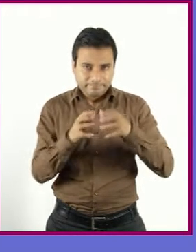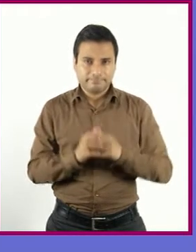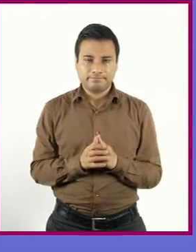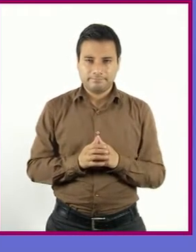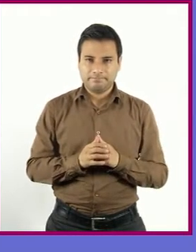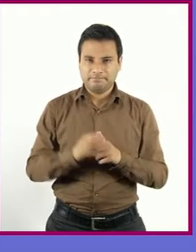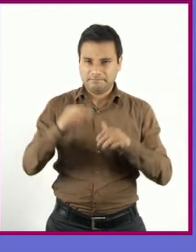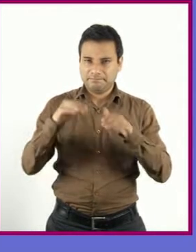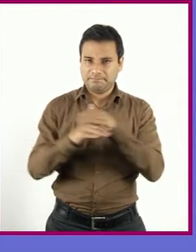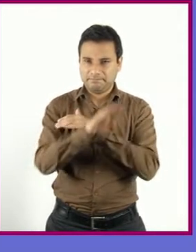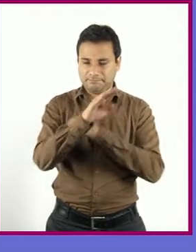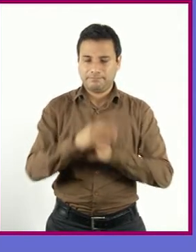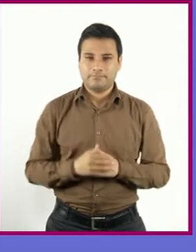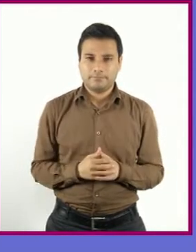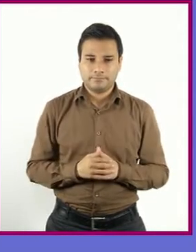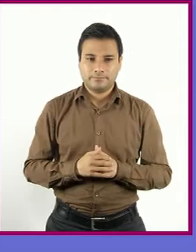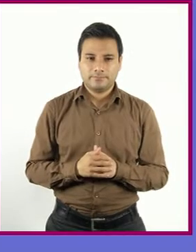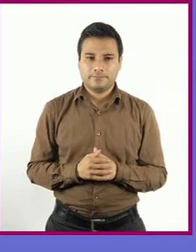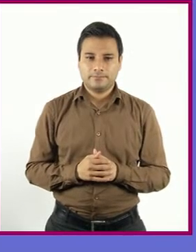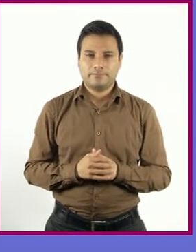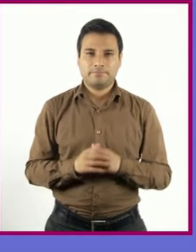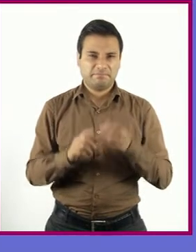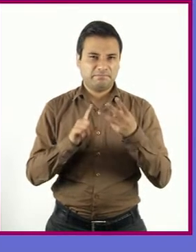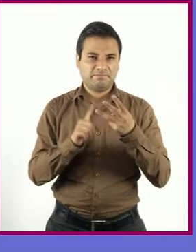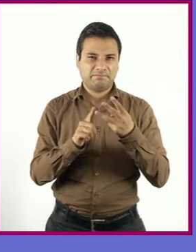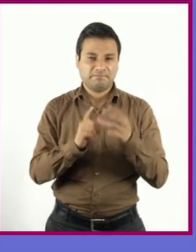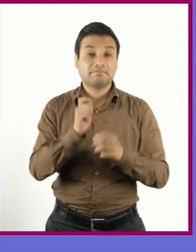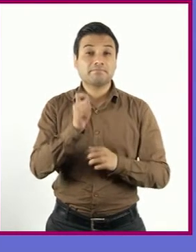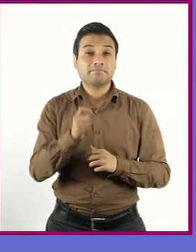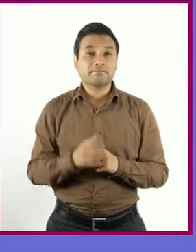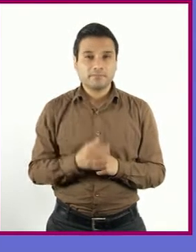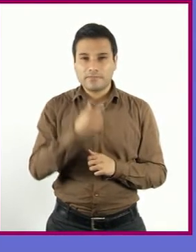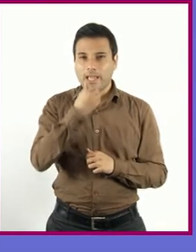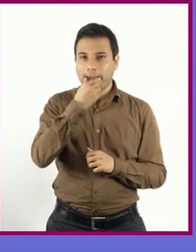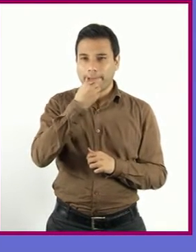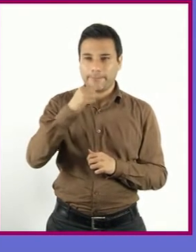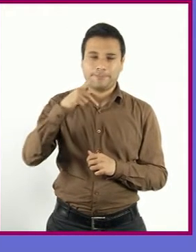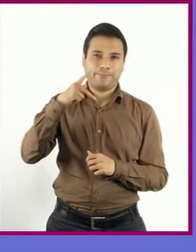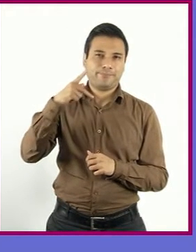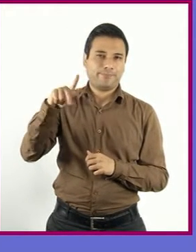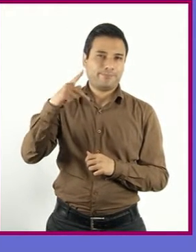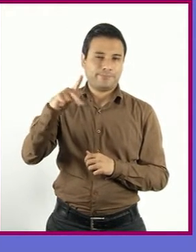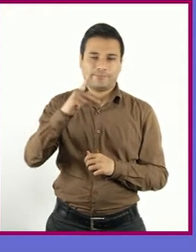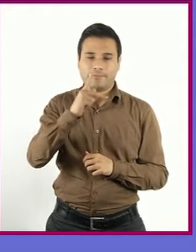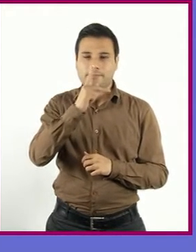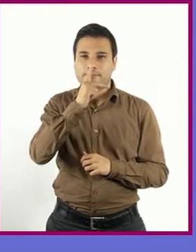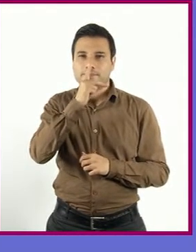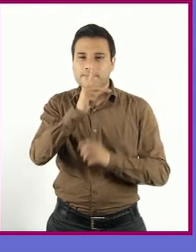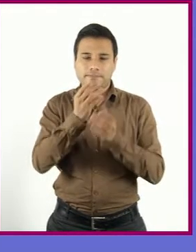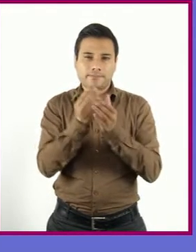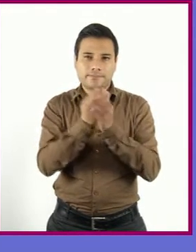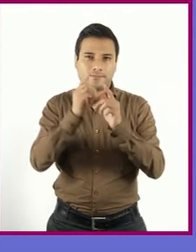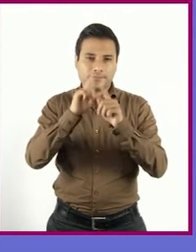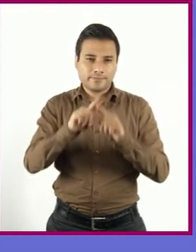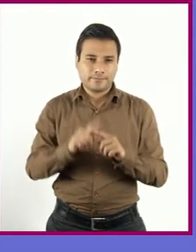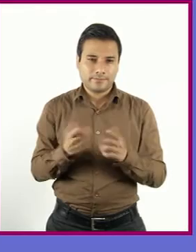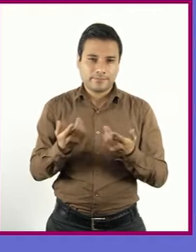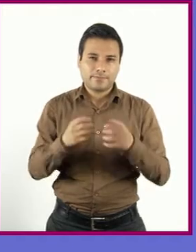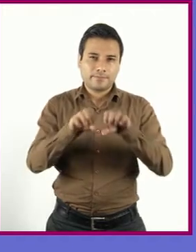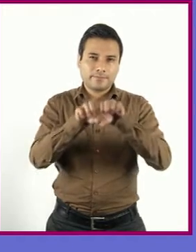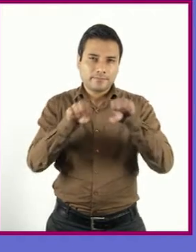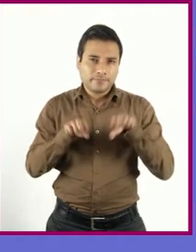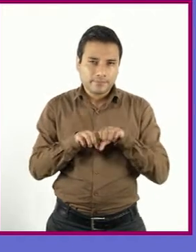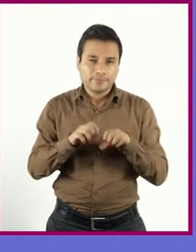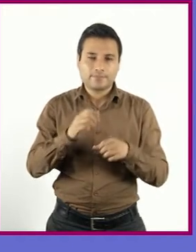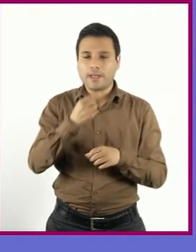y última sección reúne terminología arbitral, como árbitro, otros miembros del equipo arbitral y